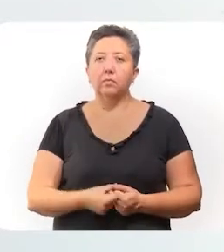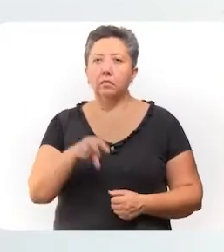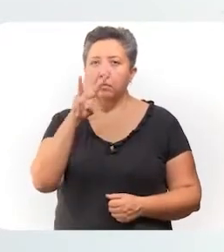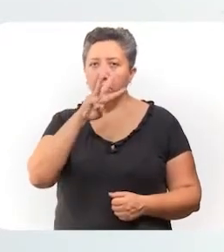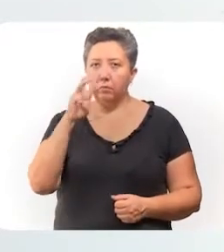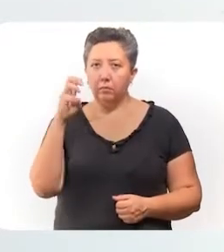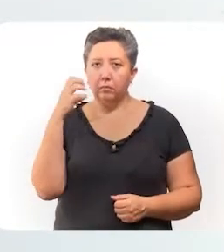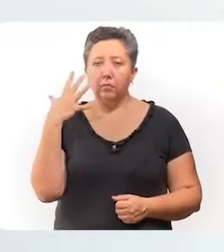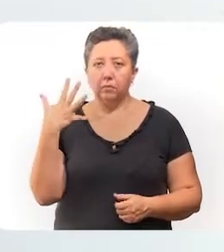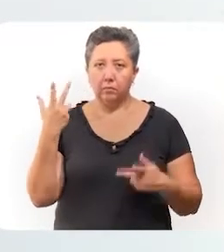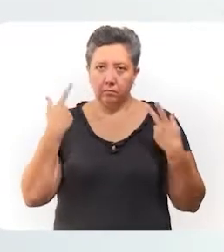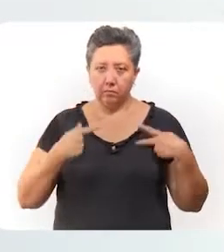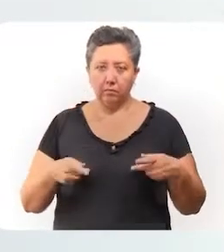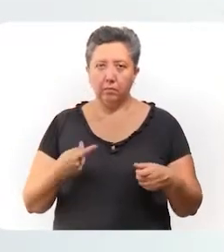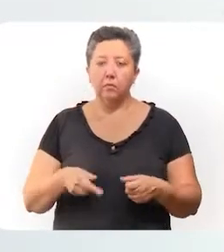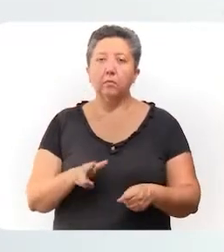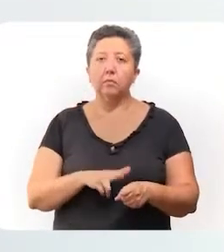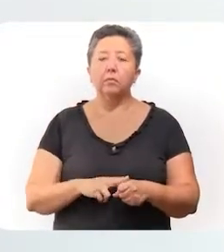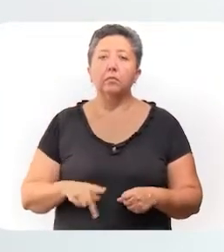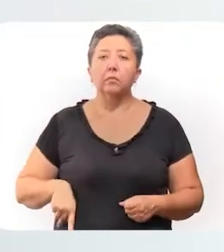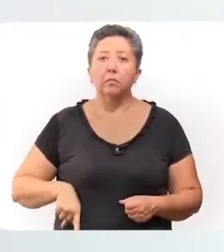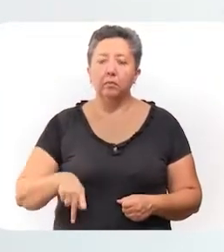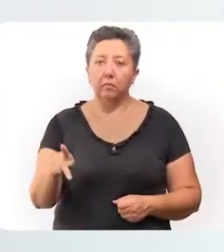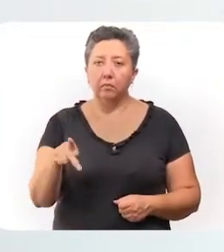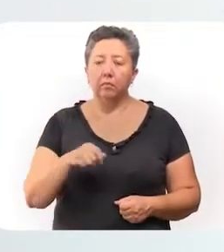tenemos 305 pacientes en hospitales públicos.